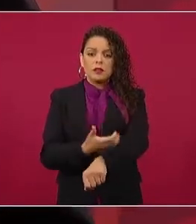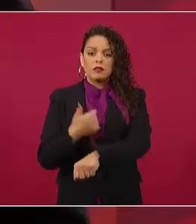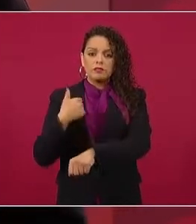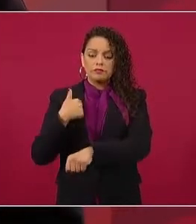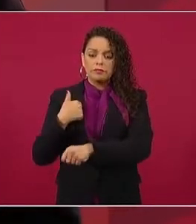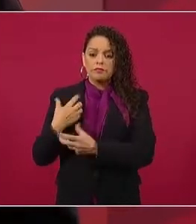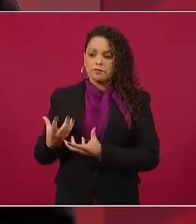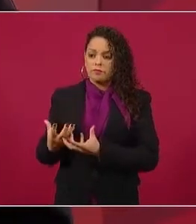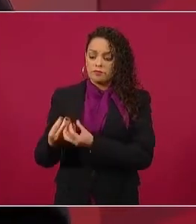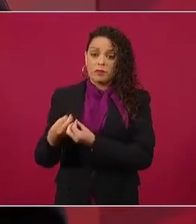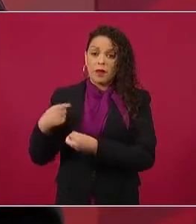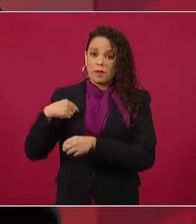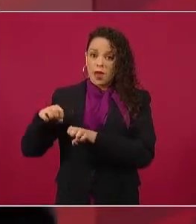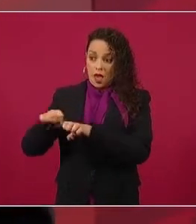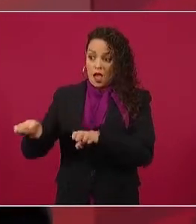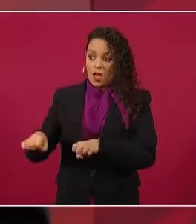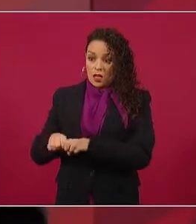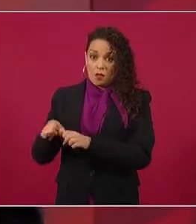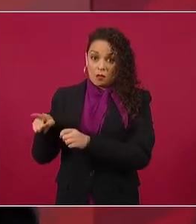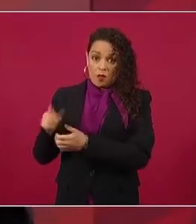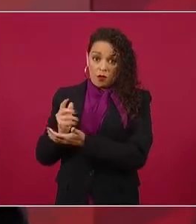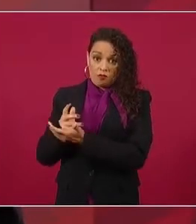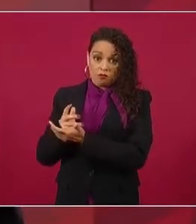mayor parte del gabinete a Sonora,